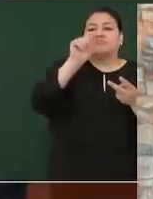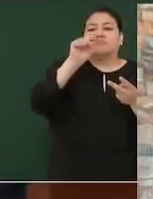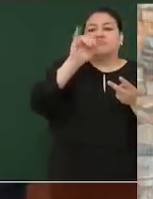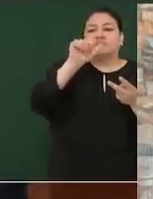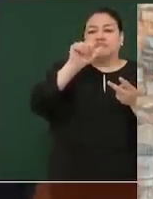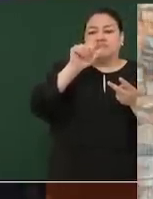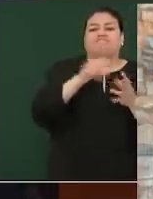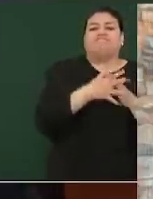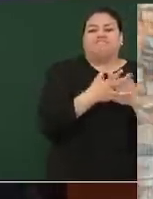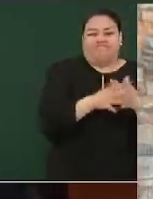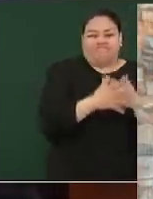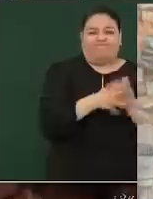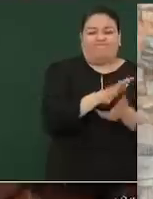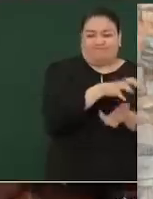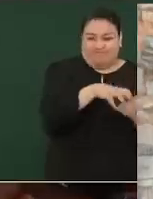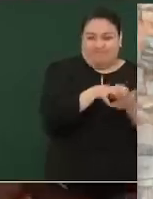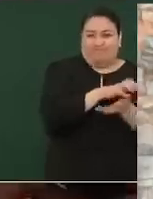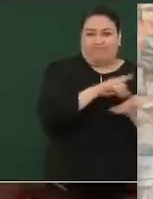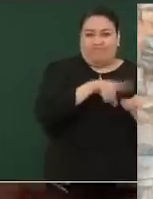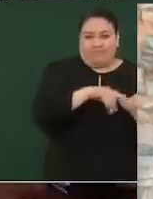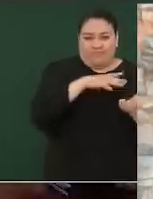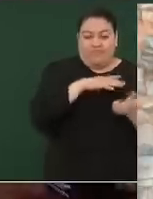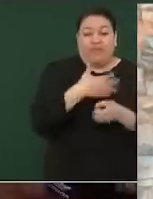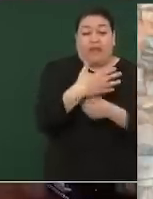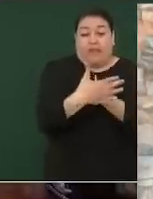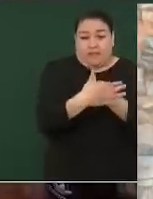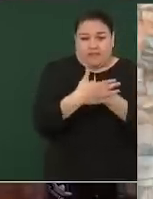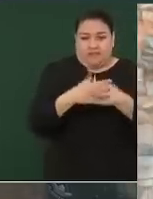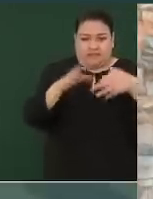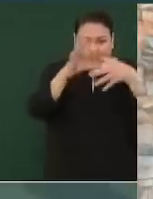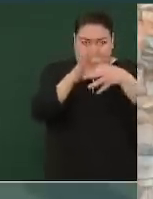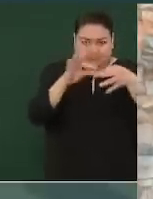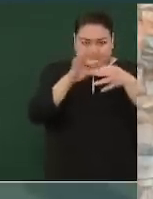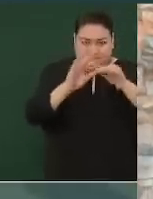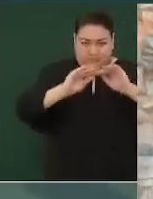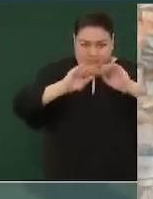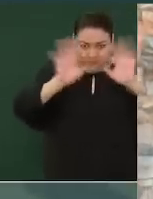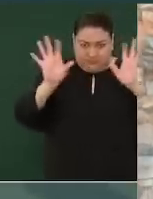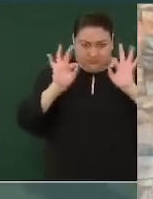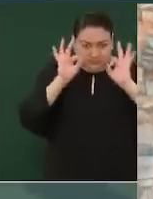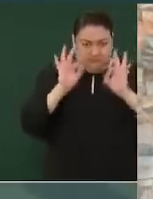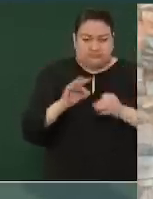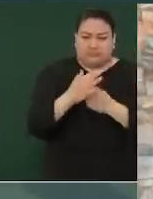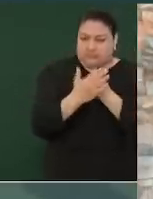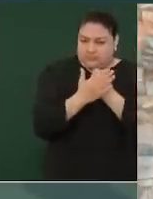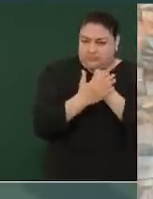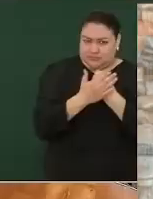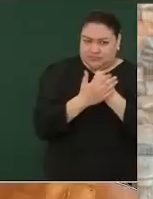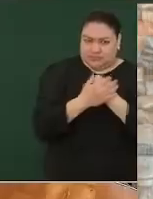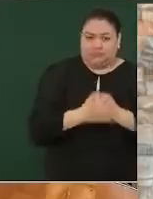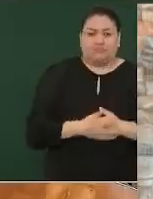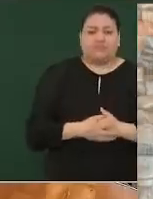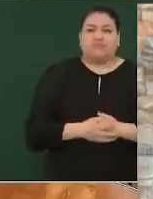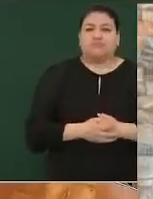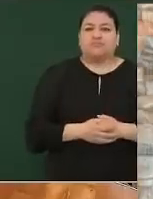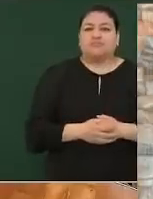si se haría la información más explícita no